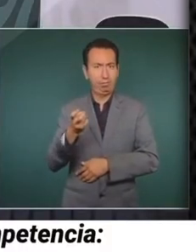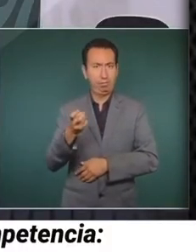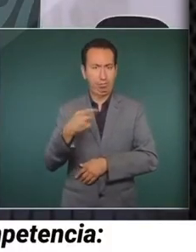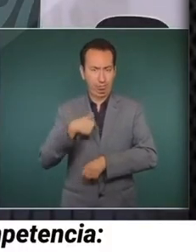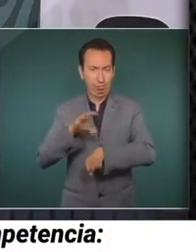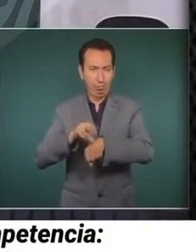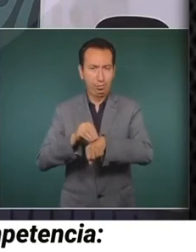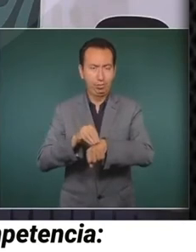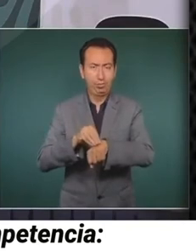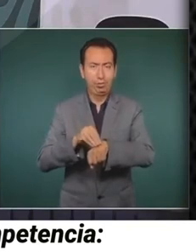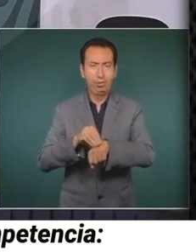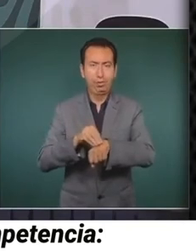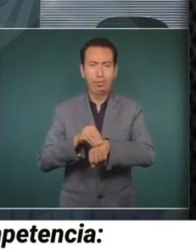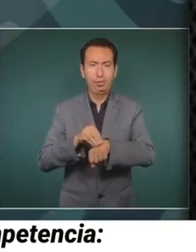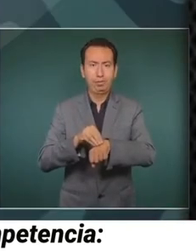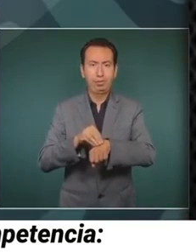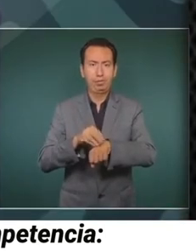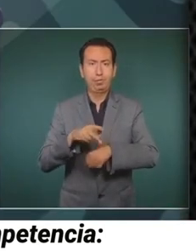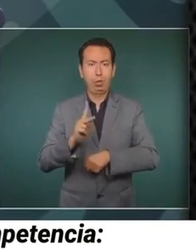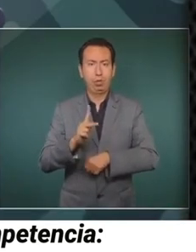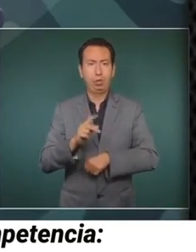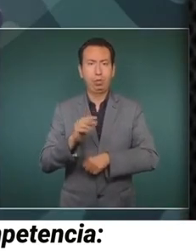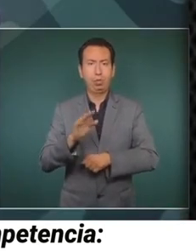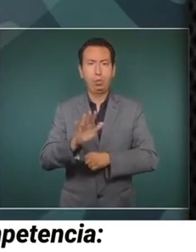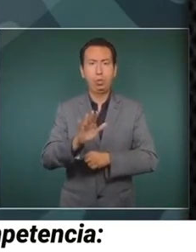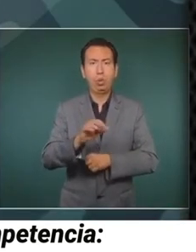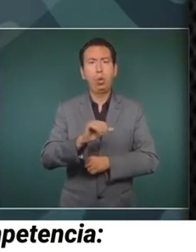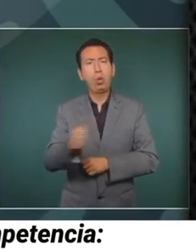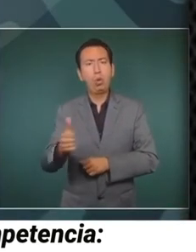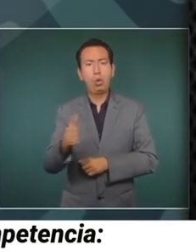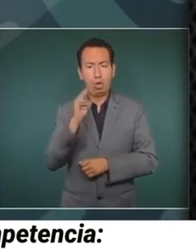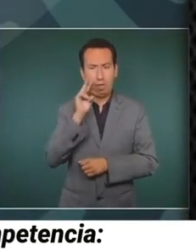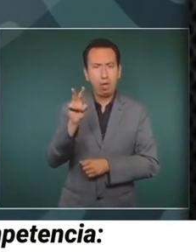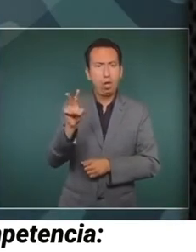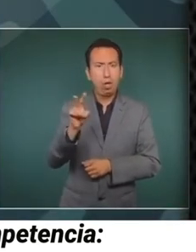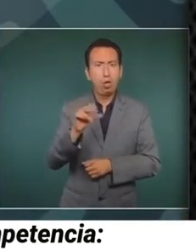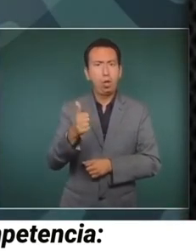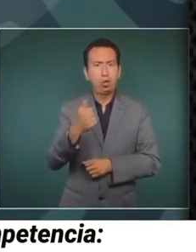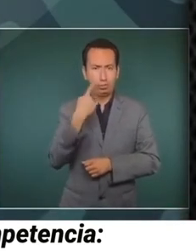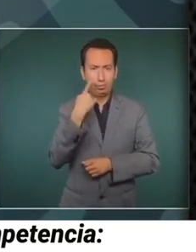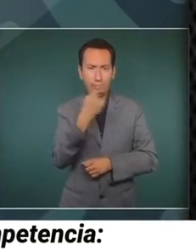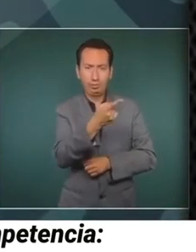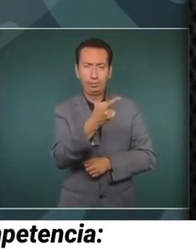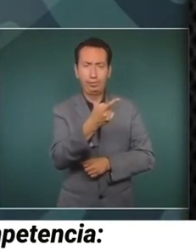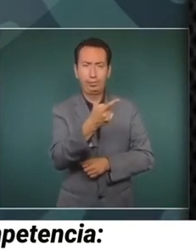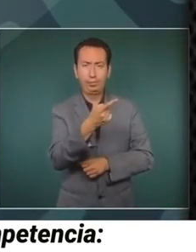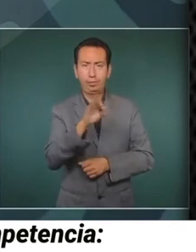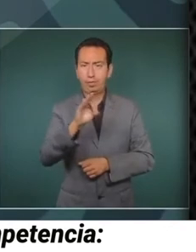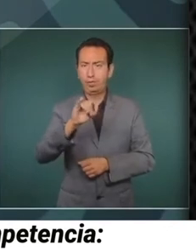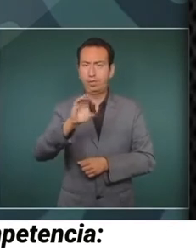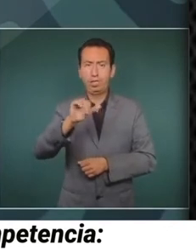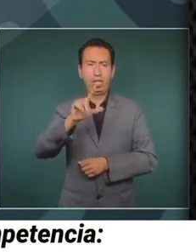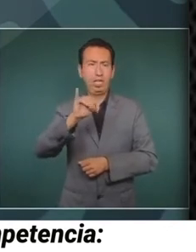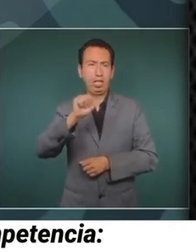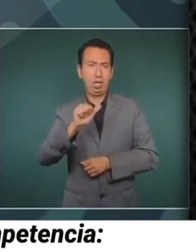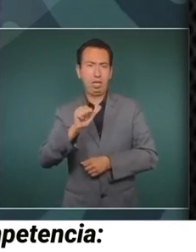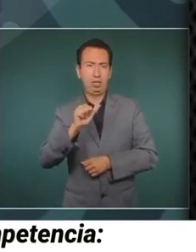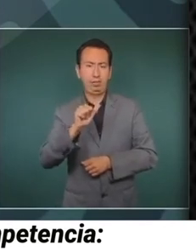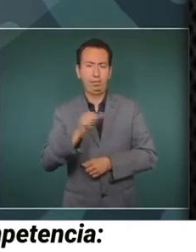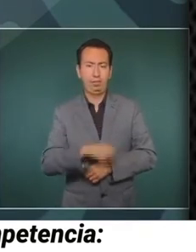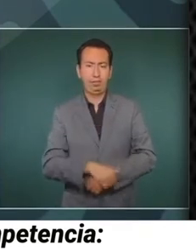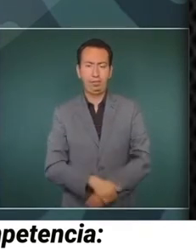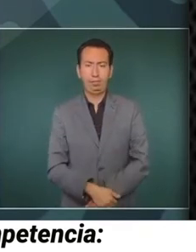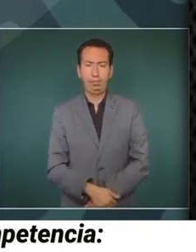y 762 detenciones del Cártel Jalisco Nueva Generación. Agregó que esto se debe al buen trabajo de la Fiscalía General del